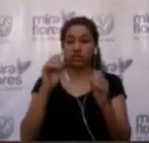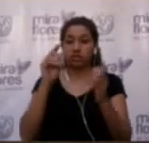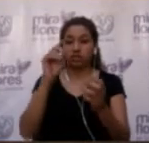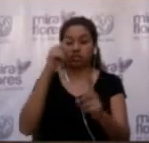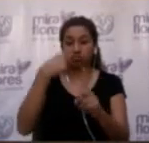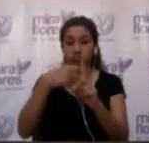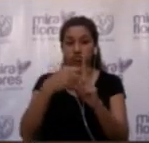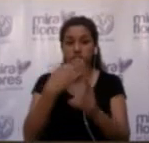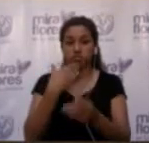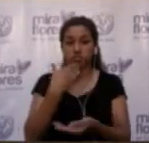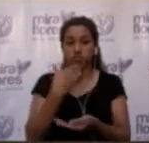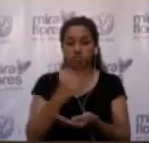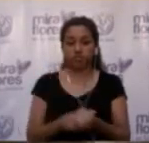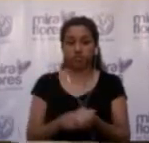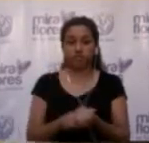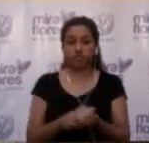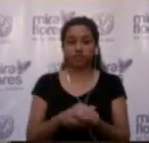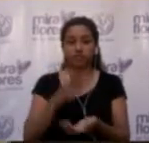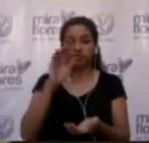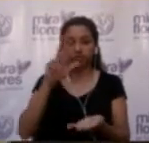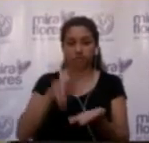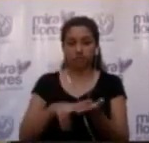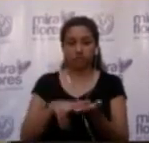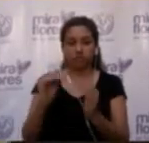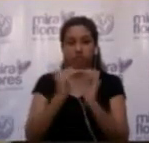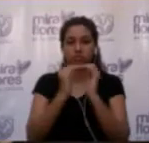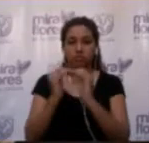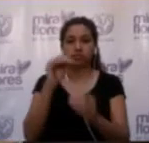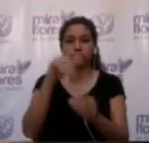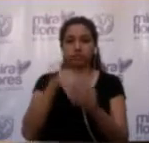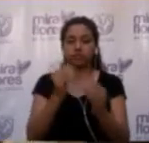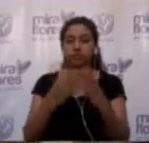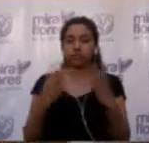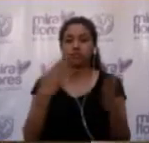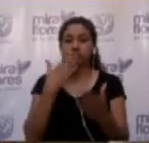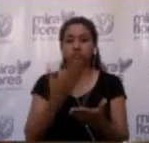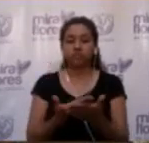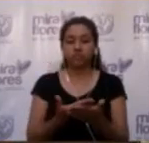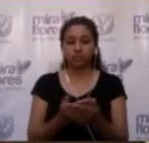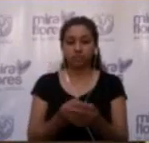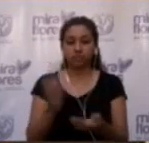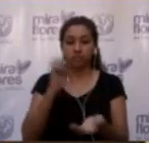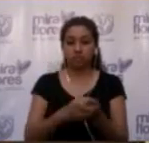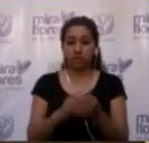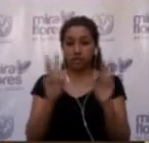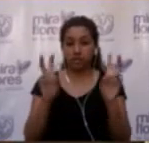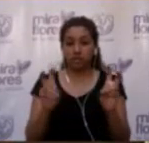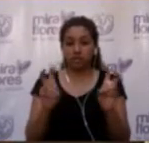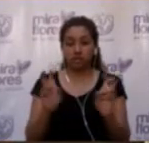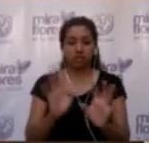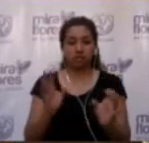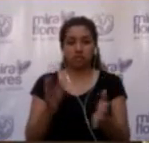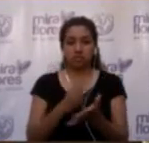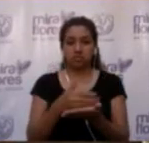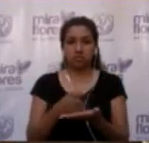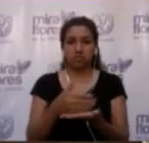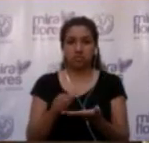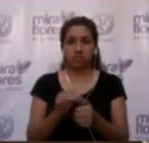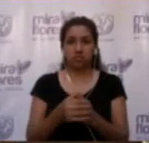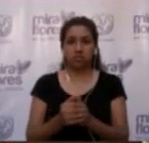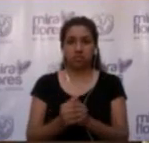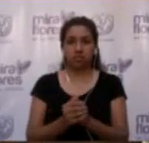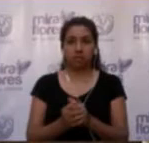señal de conformidad, se aprueba por unanimidad de votos. Muchas gracias. Entiendo que no tenemos más temas, ¿verdad? La licencia de la